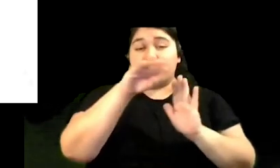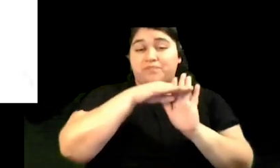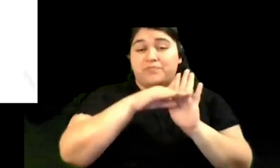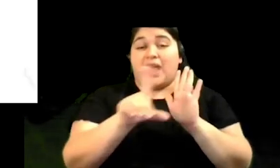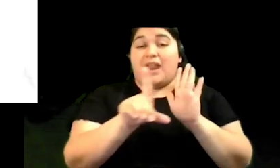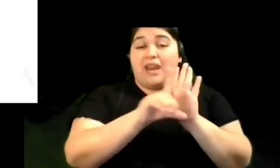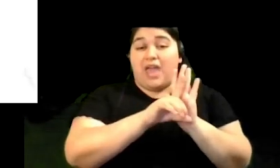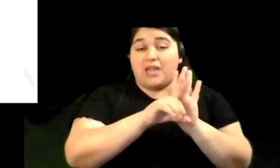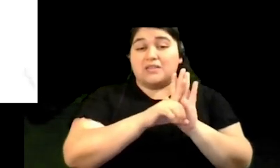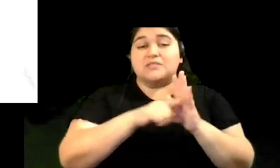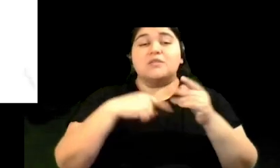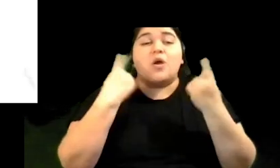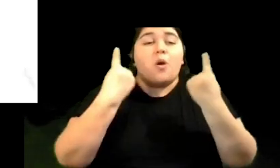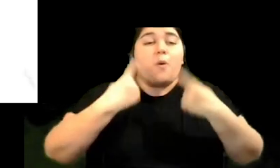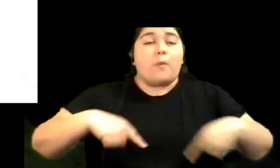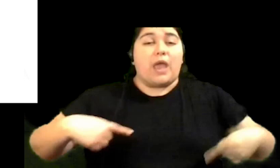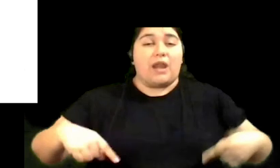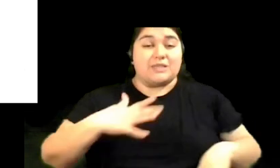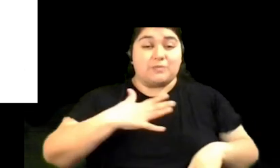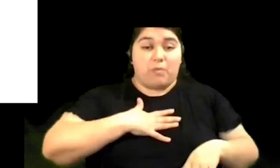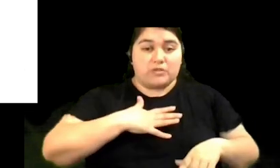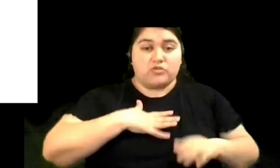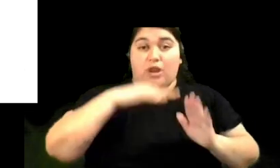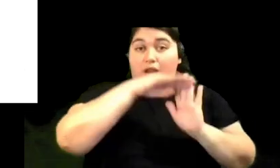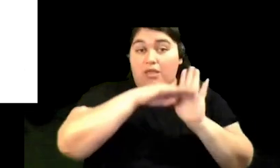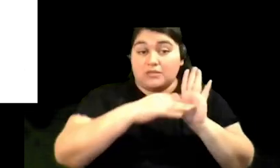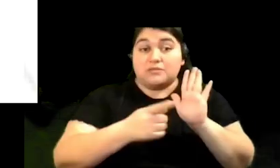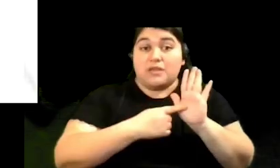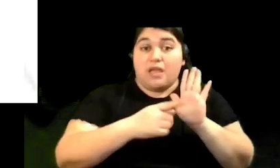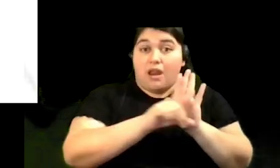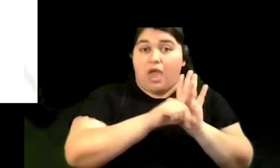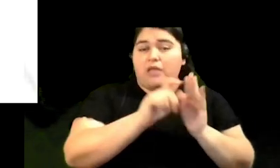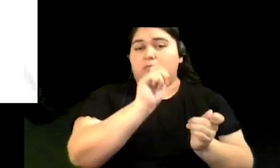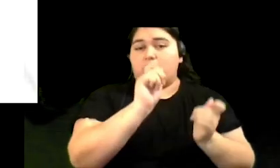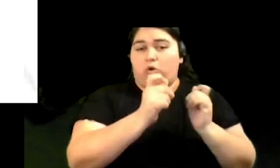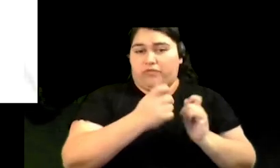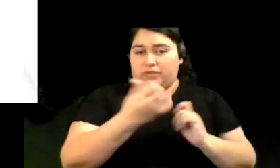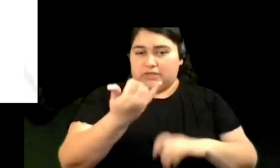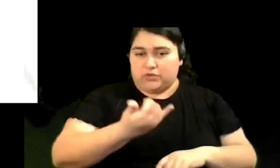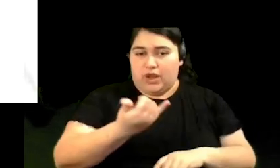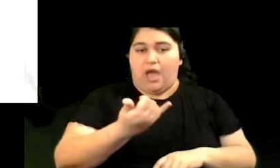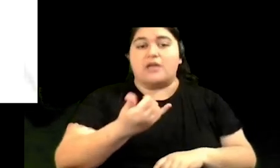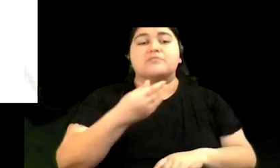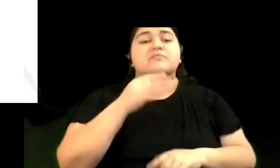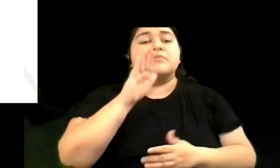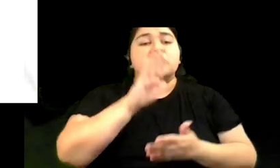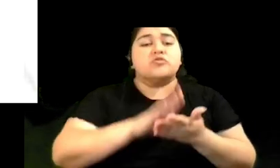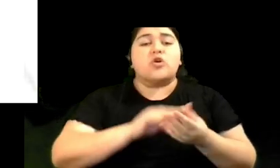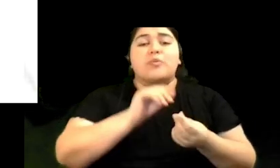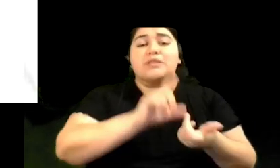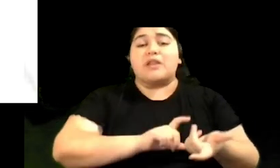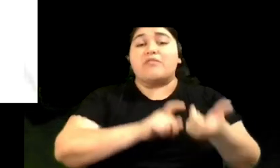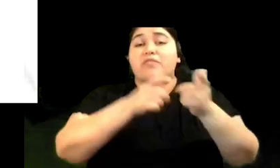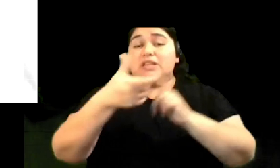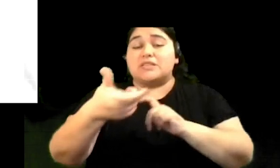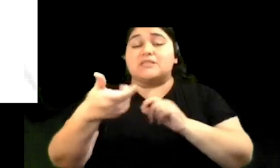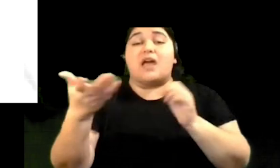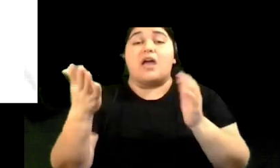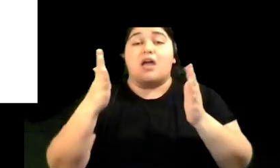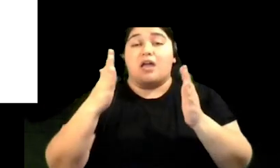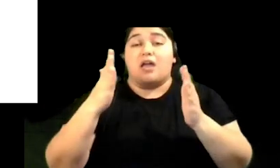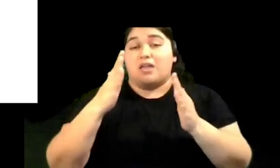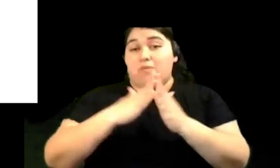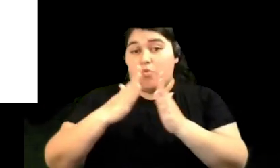bienes personales. Se deroga el impuesto a la transferencia inmuebles para personas